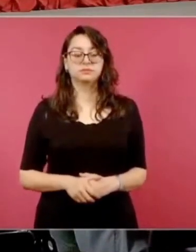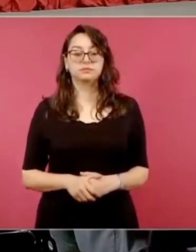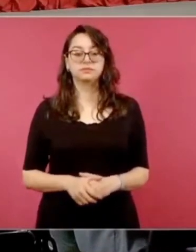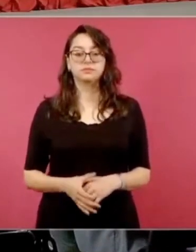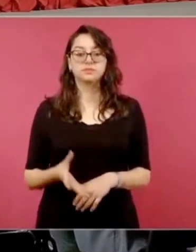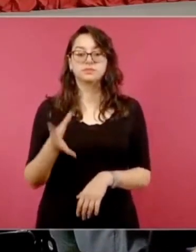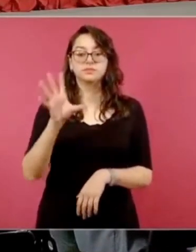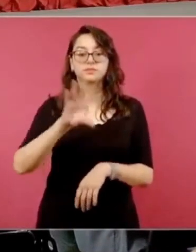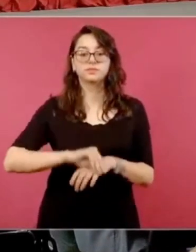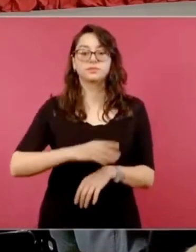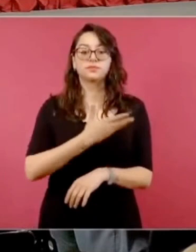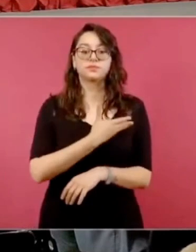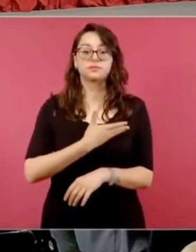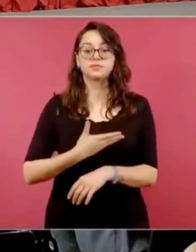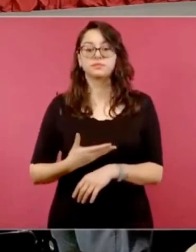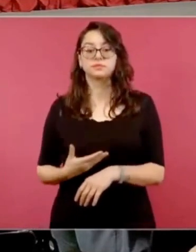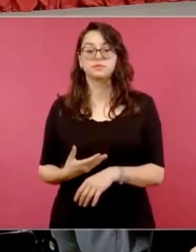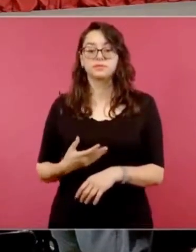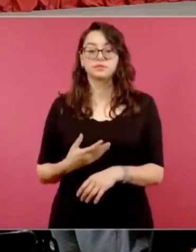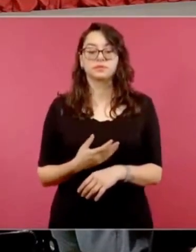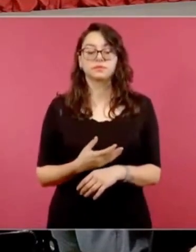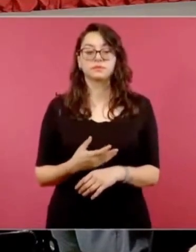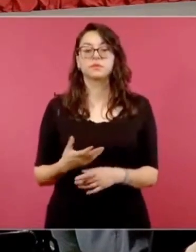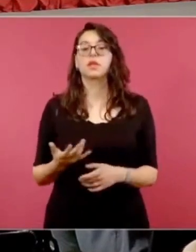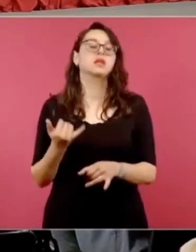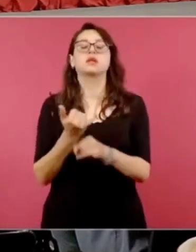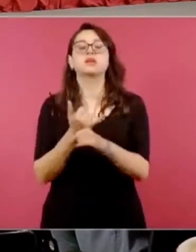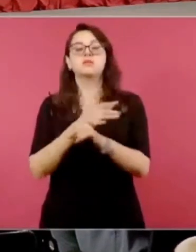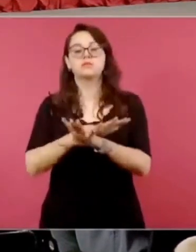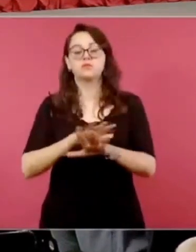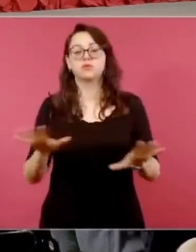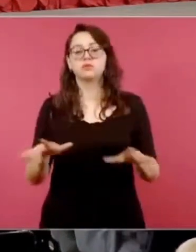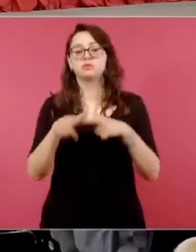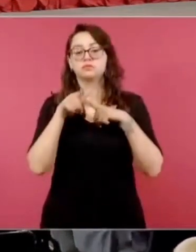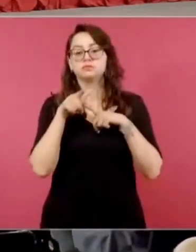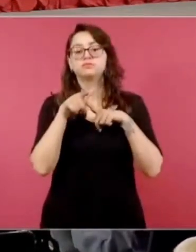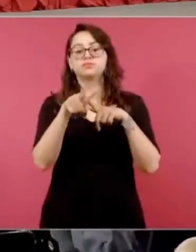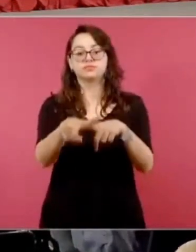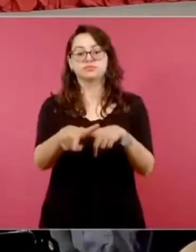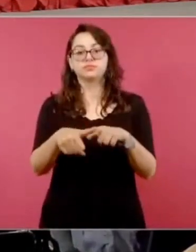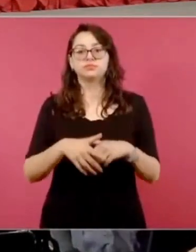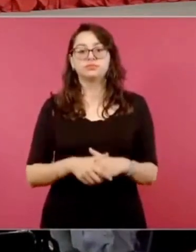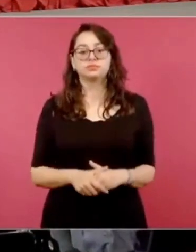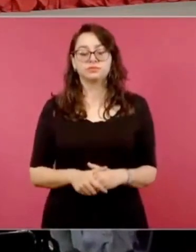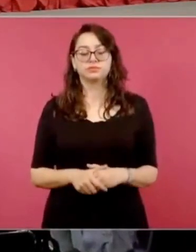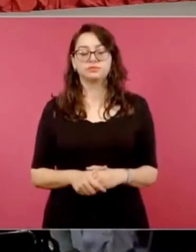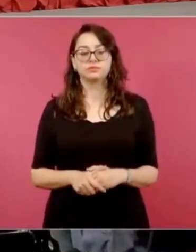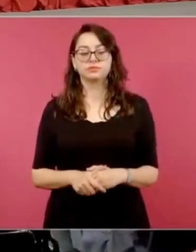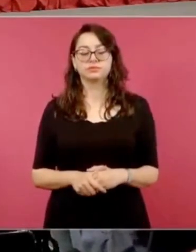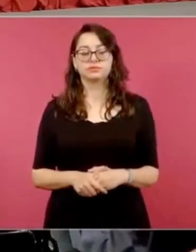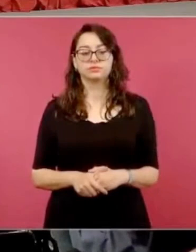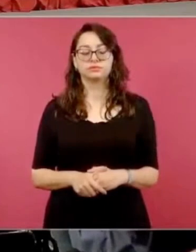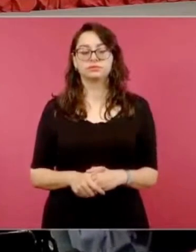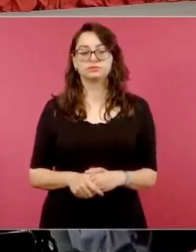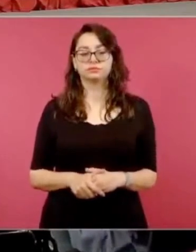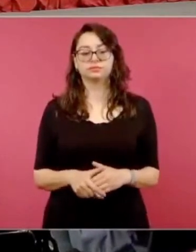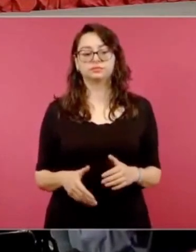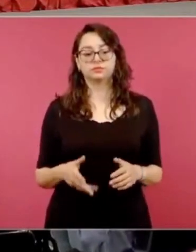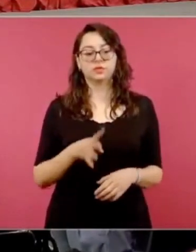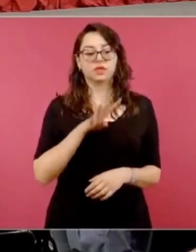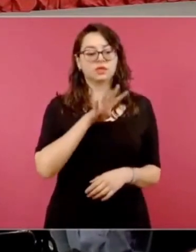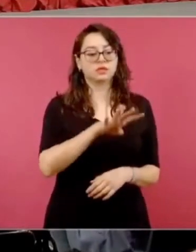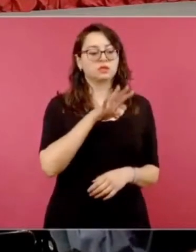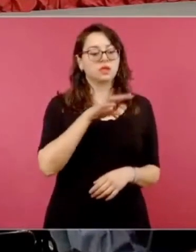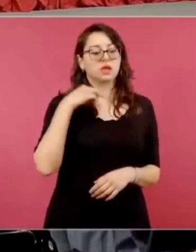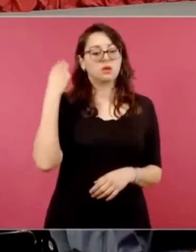con su permiso Señor Presidente continuamos con el informe de seguridad conjunto en este periodo del 19